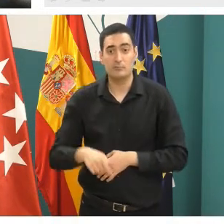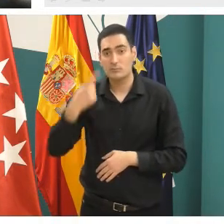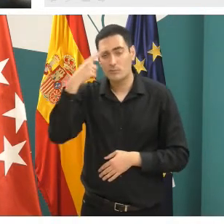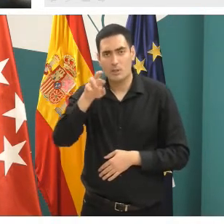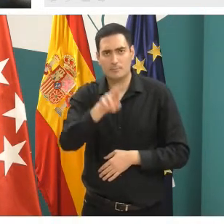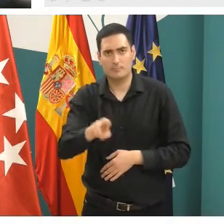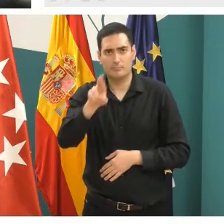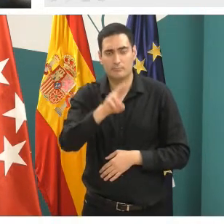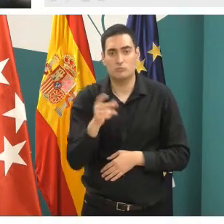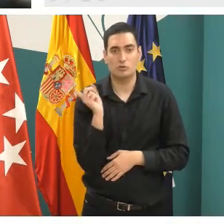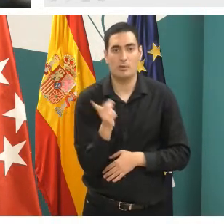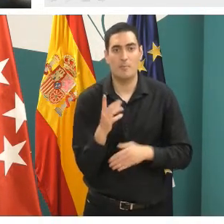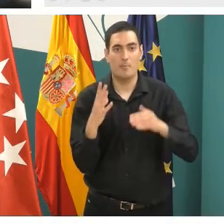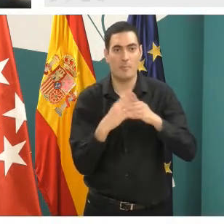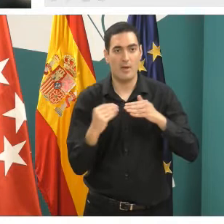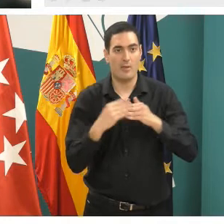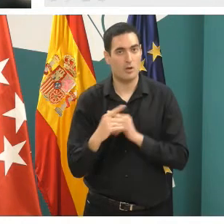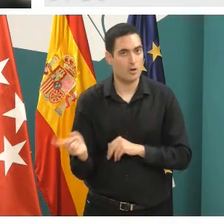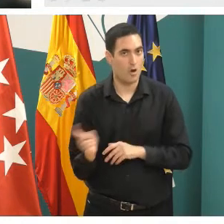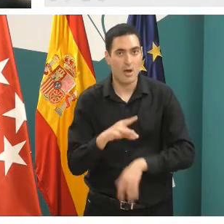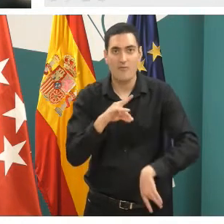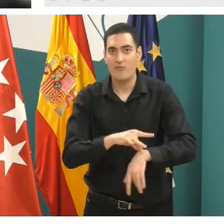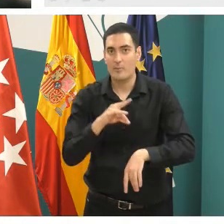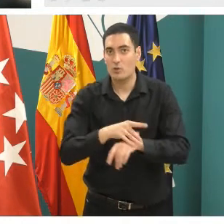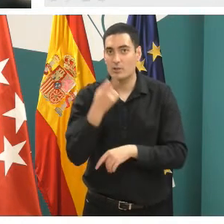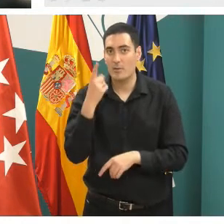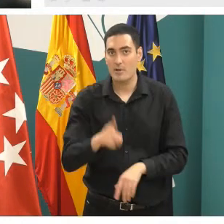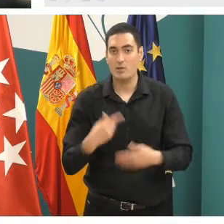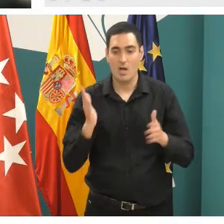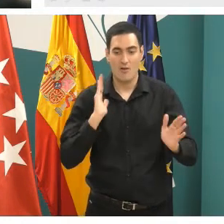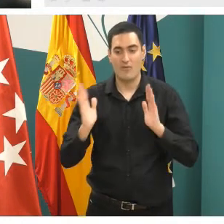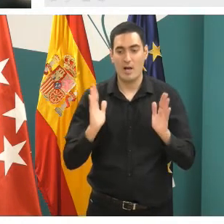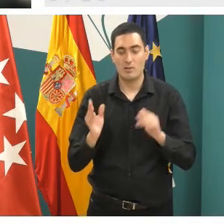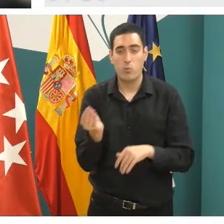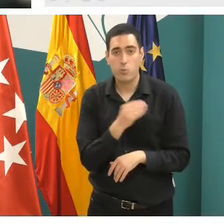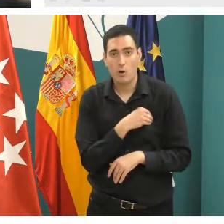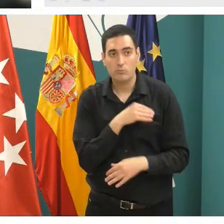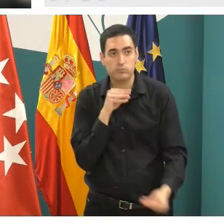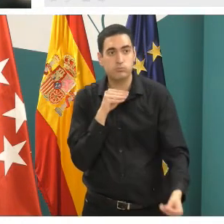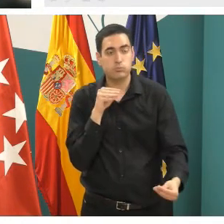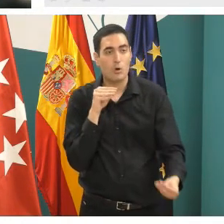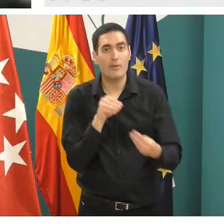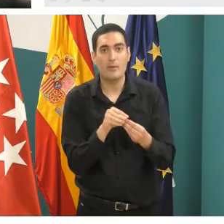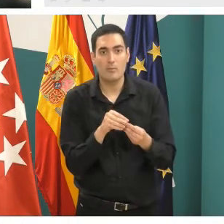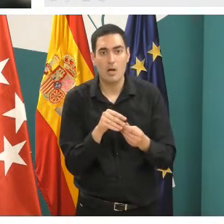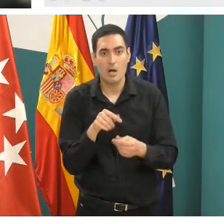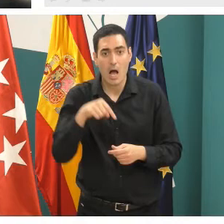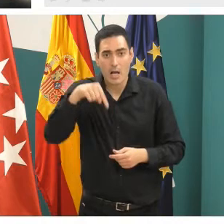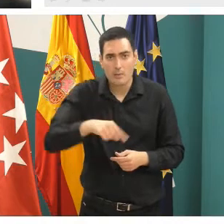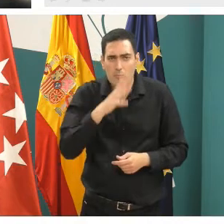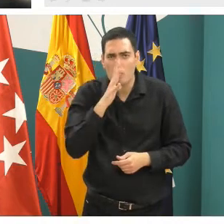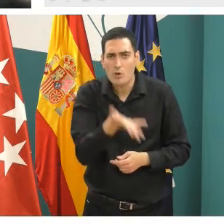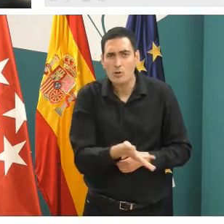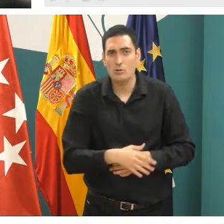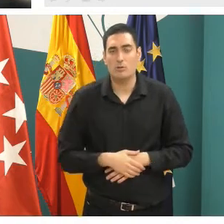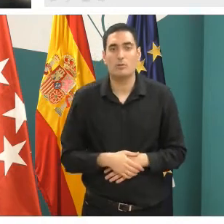repito, que no solo le va a pasar al paciente, sino al enfermo. ¿Y por qué coincide con las fases del duelo? Porque hay un duelo muy grande aquí. Es